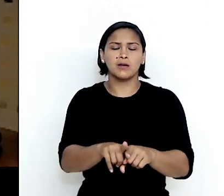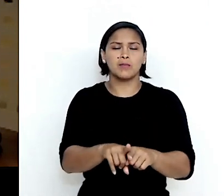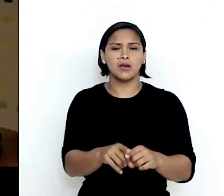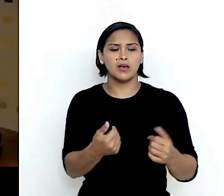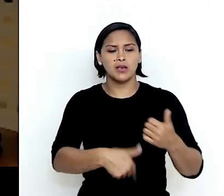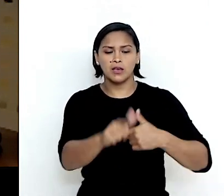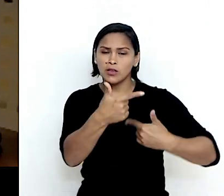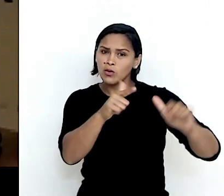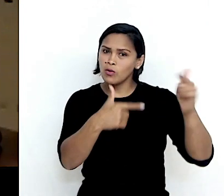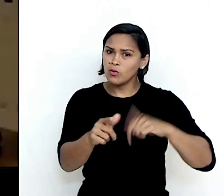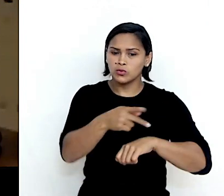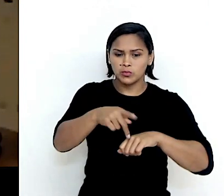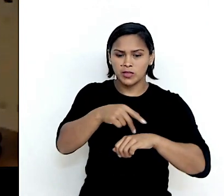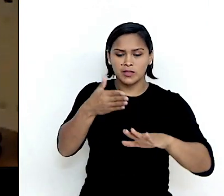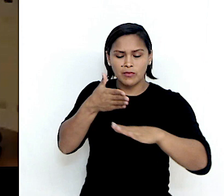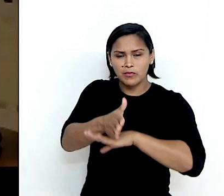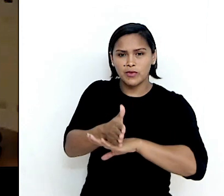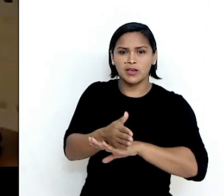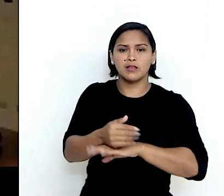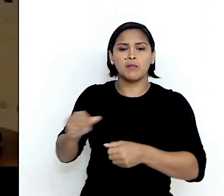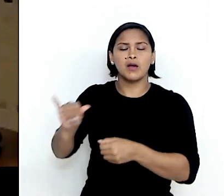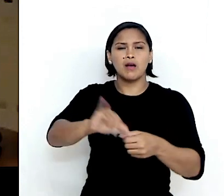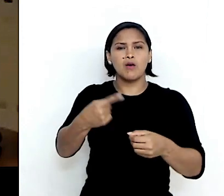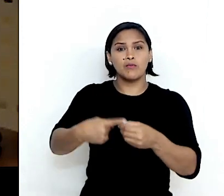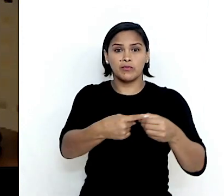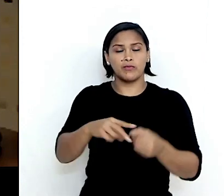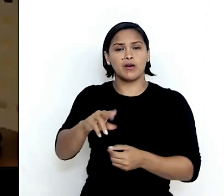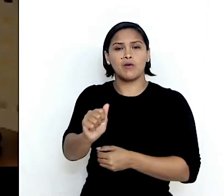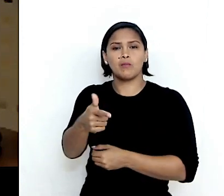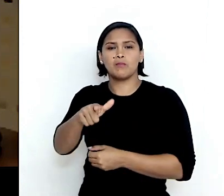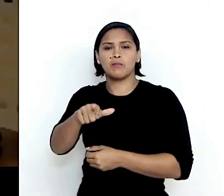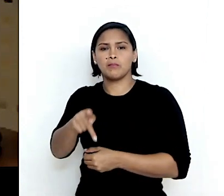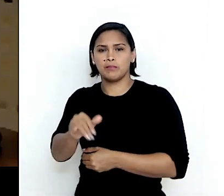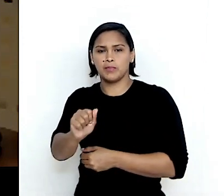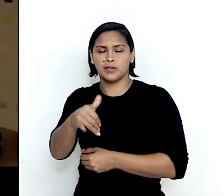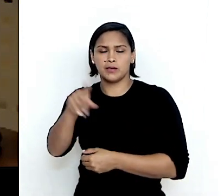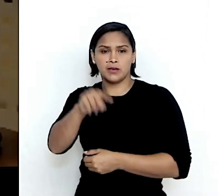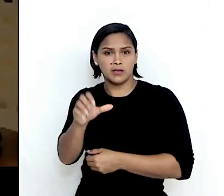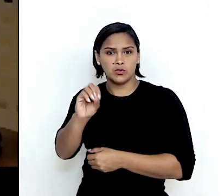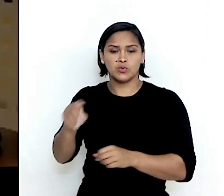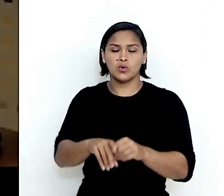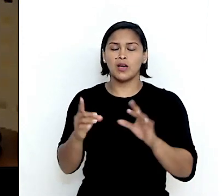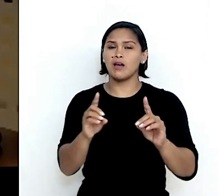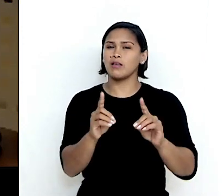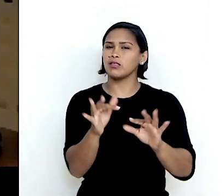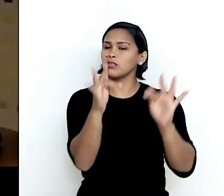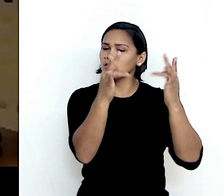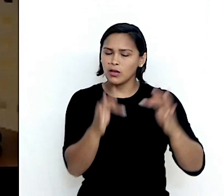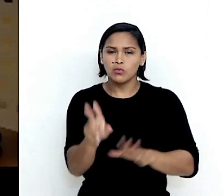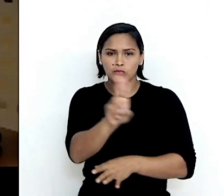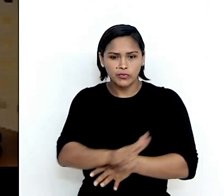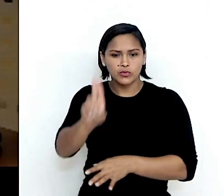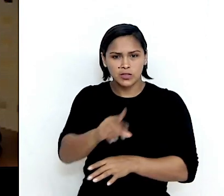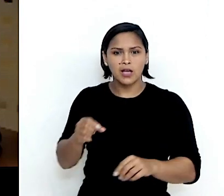por la región de Valparaíso, el cable Mistral, que utilizan Telxius y Claro. Tenemos conectividades de gran capacidad.